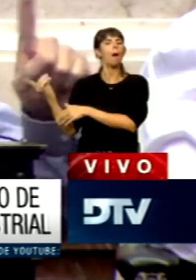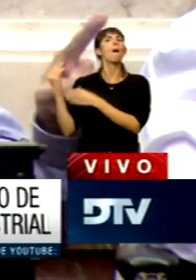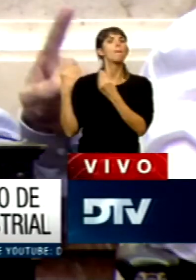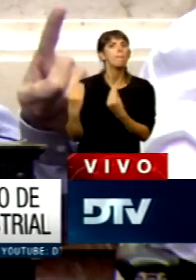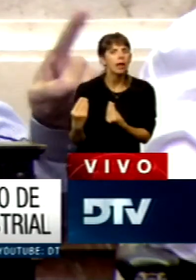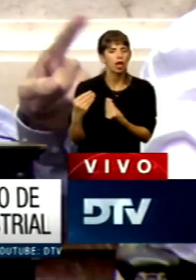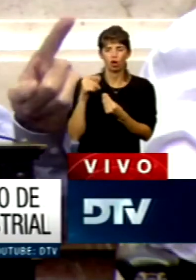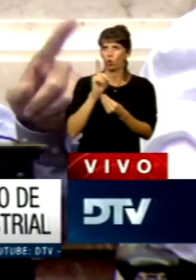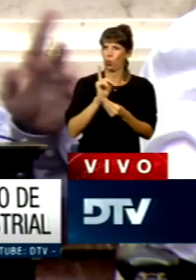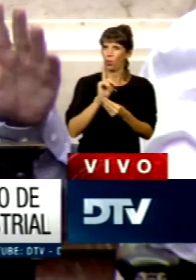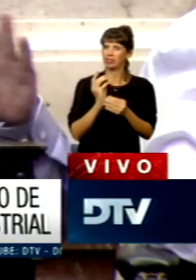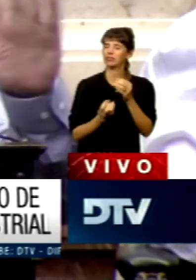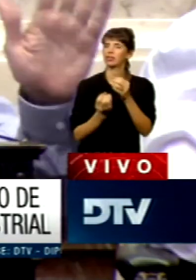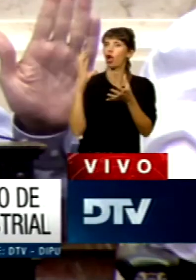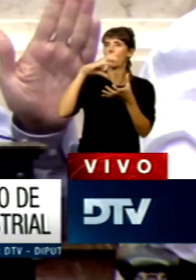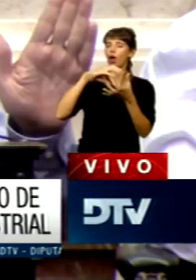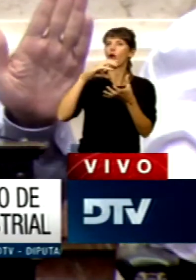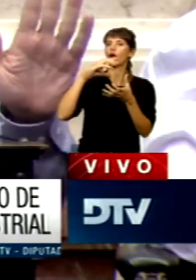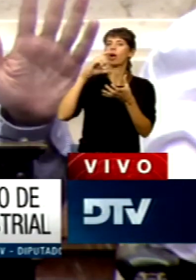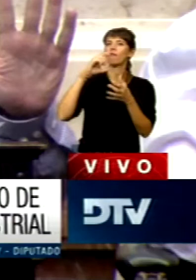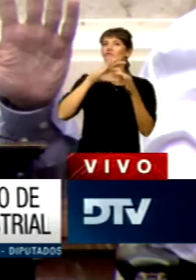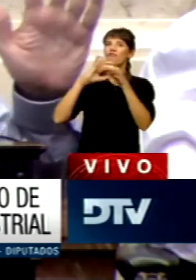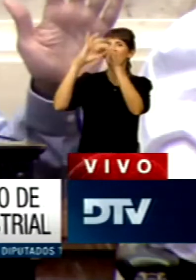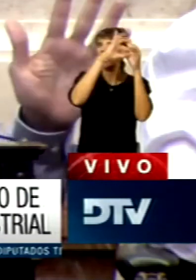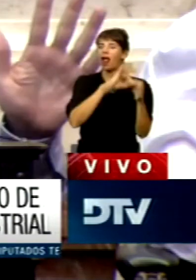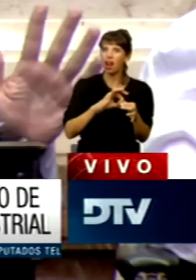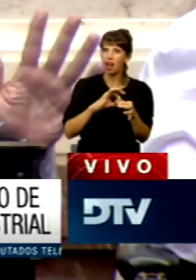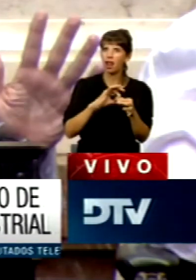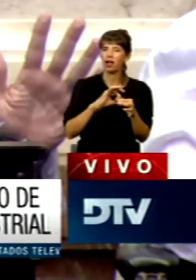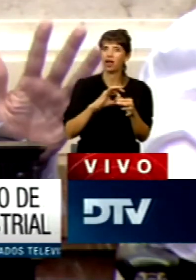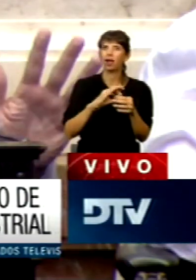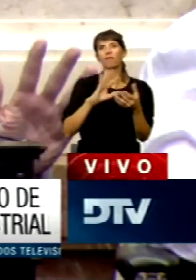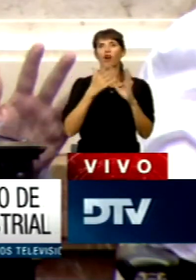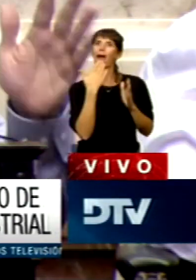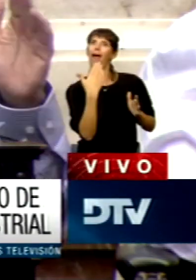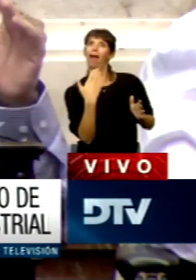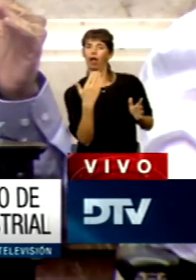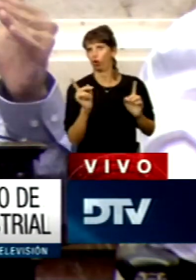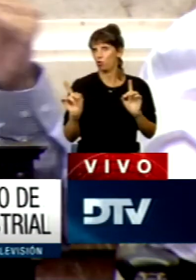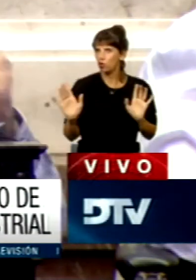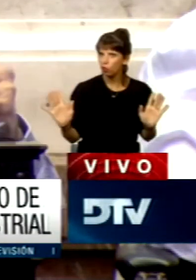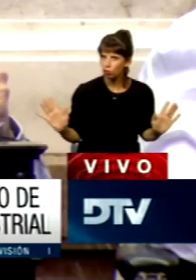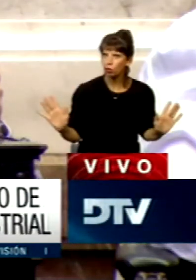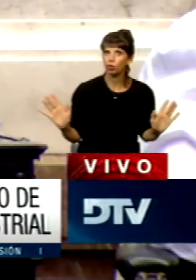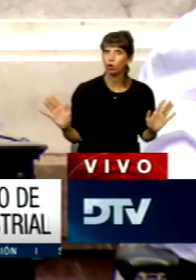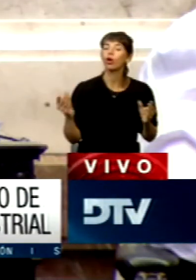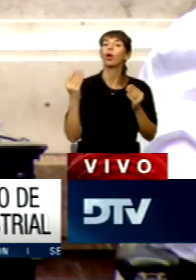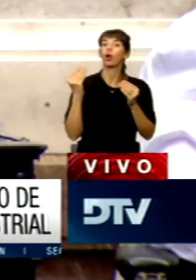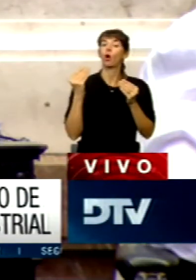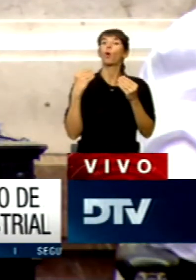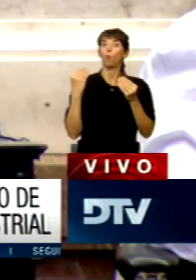Federal que está en forma decorativa. Antes de presentarse